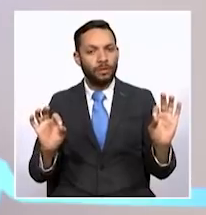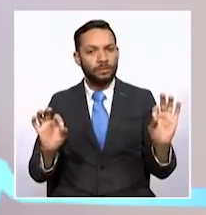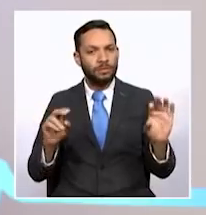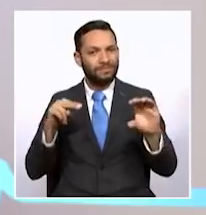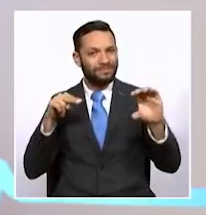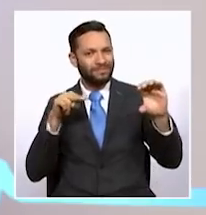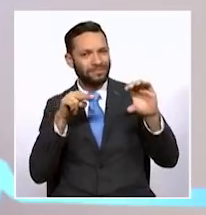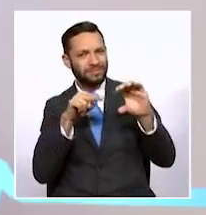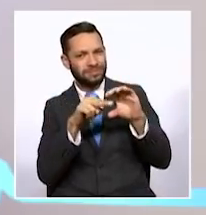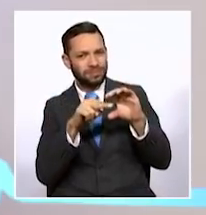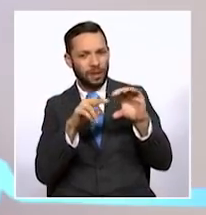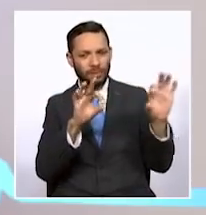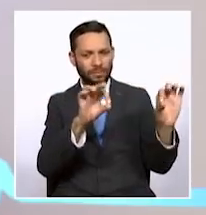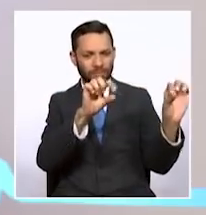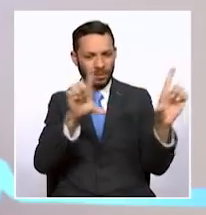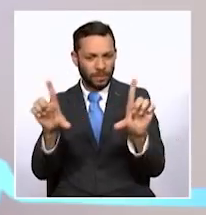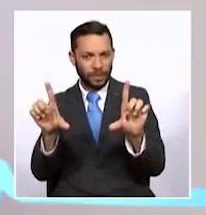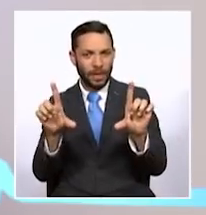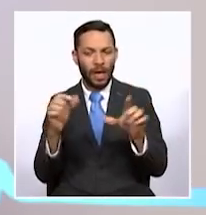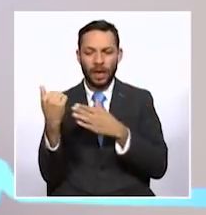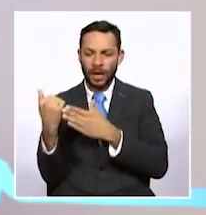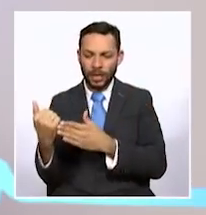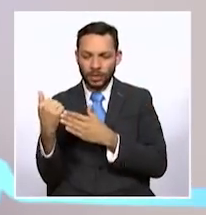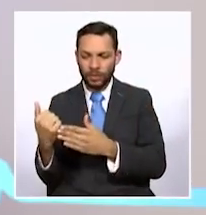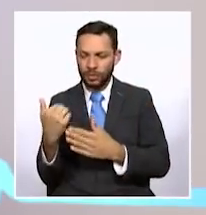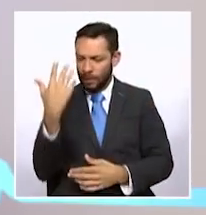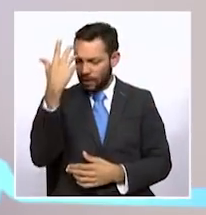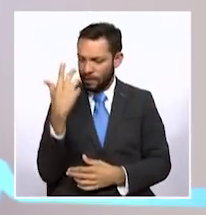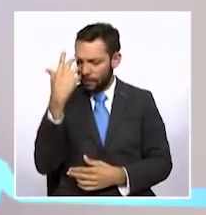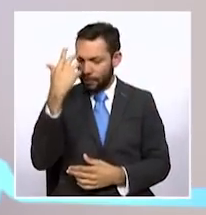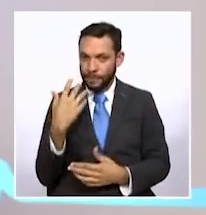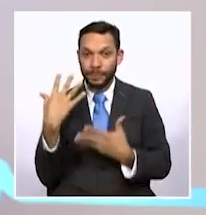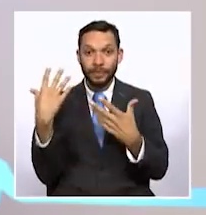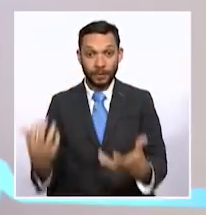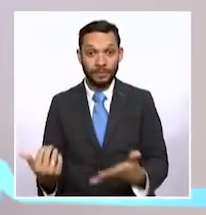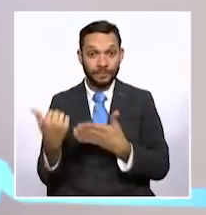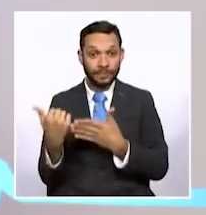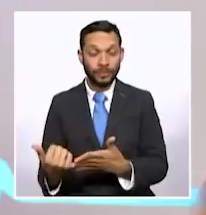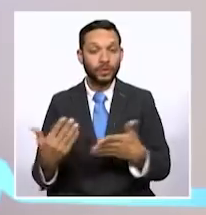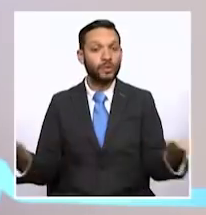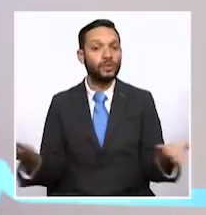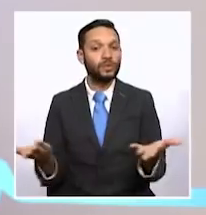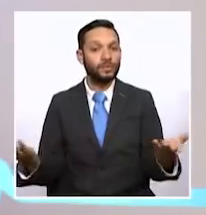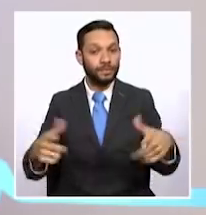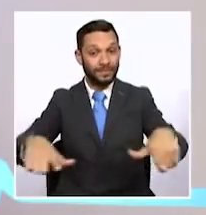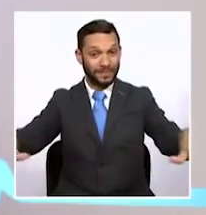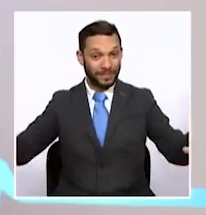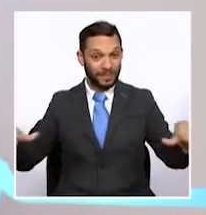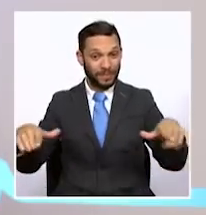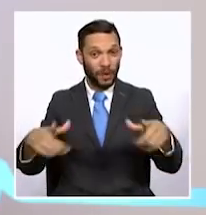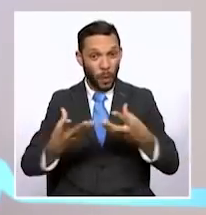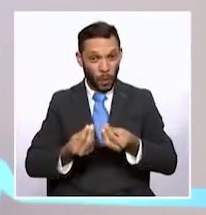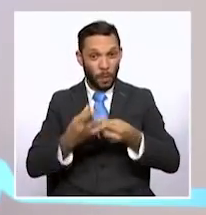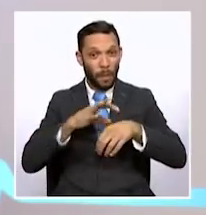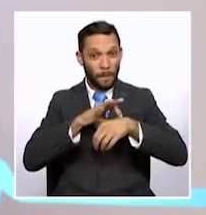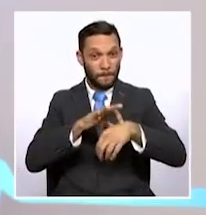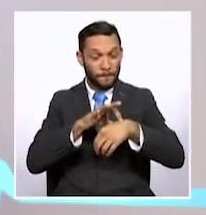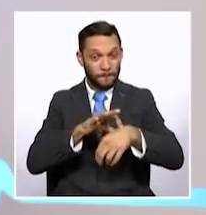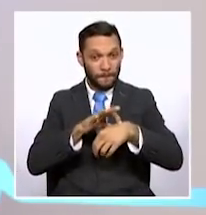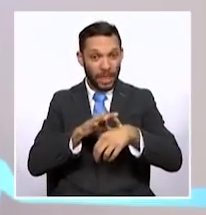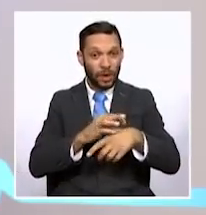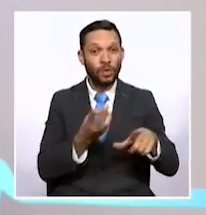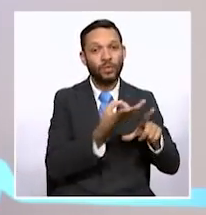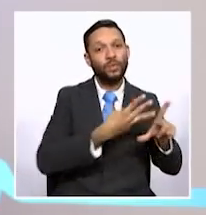ayudas diagnósticas. Por eso hemos llegado a ese gran programa en nuestros parques de la salud con tantos médicos que nos acompañan, y es el Día para tu